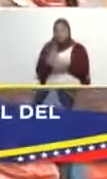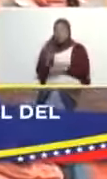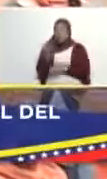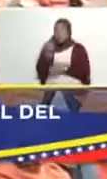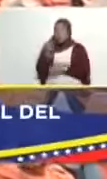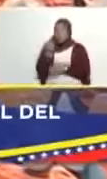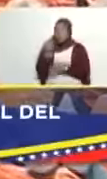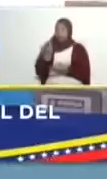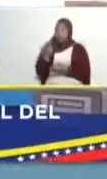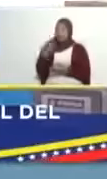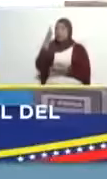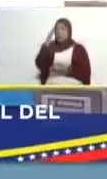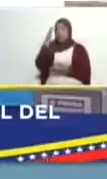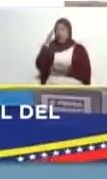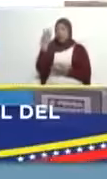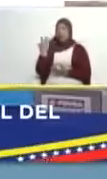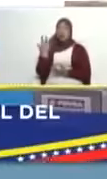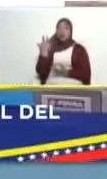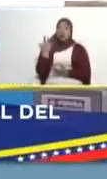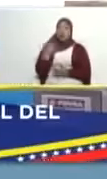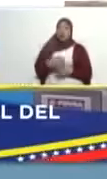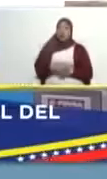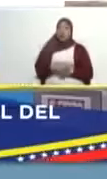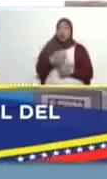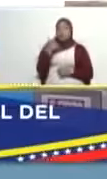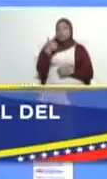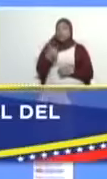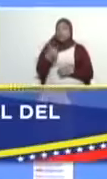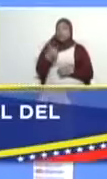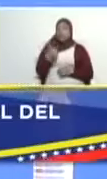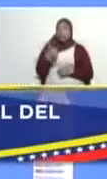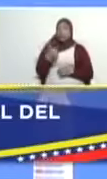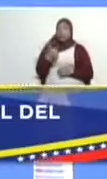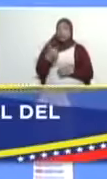Porque ustedes deben saber muy bien